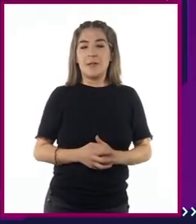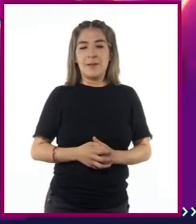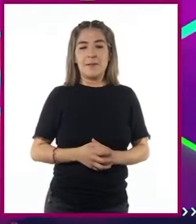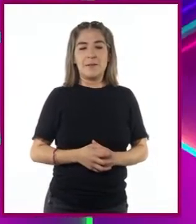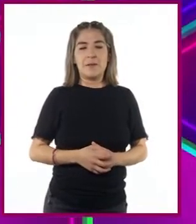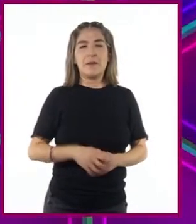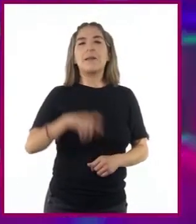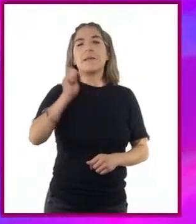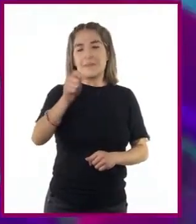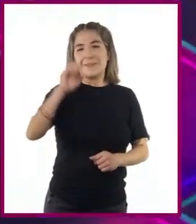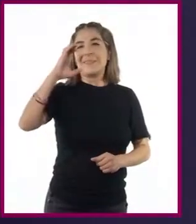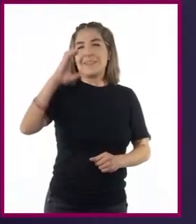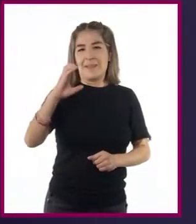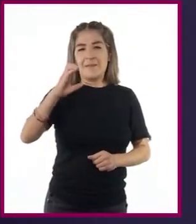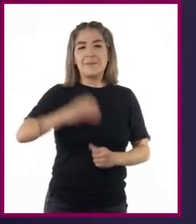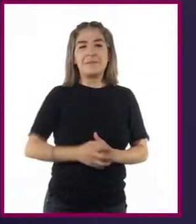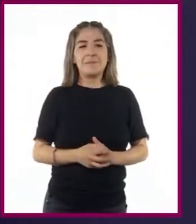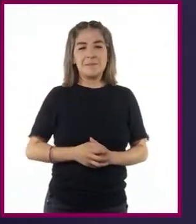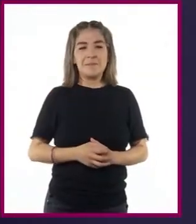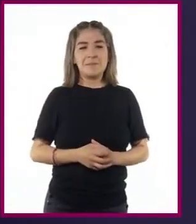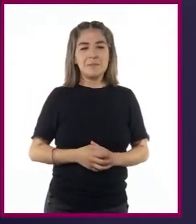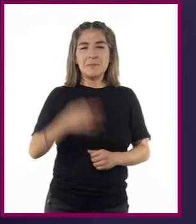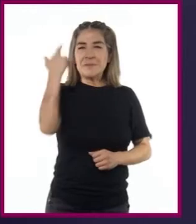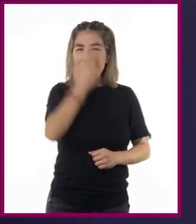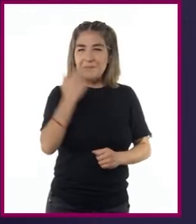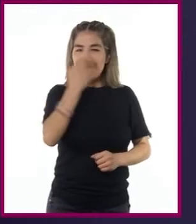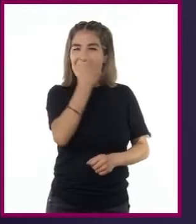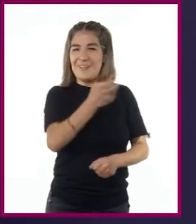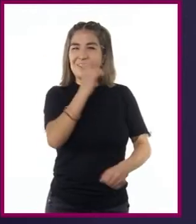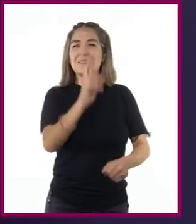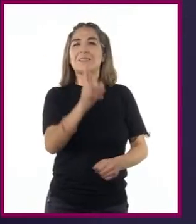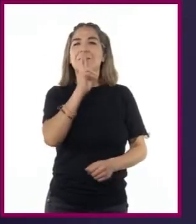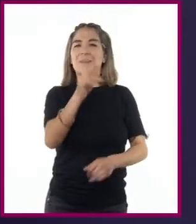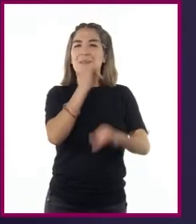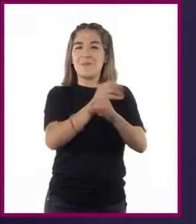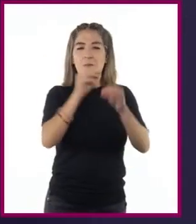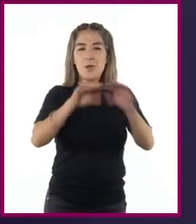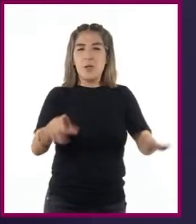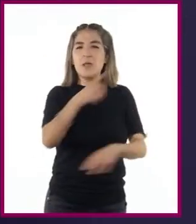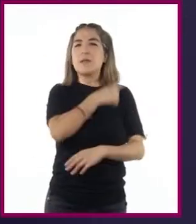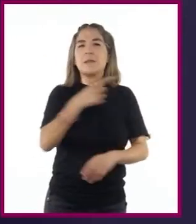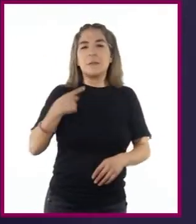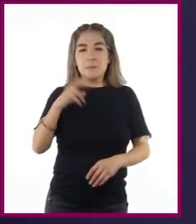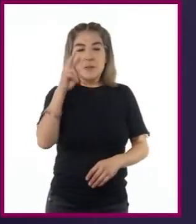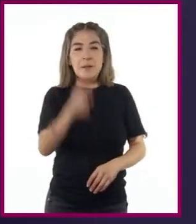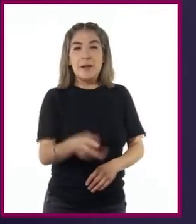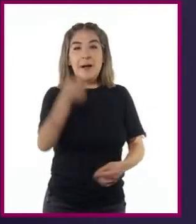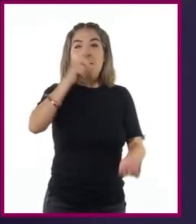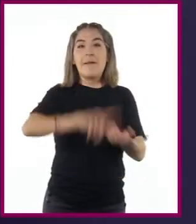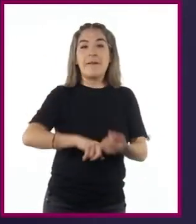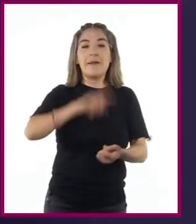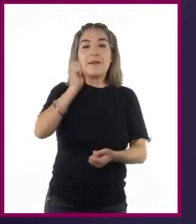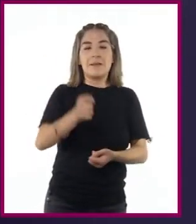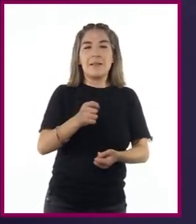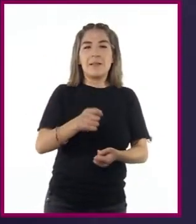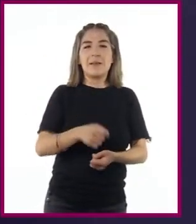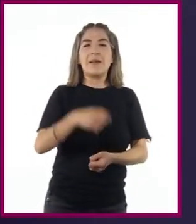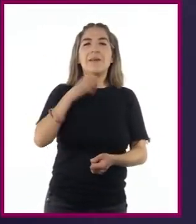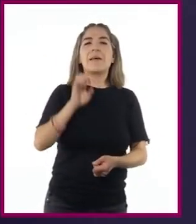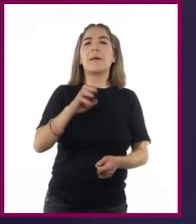el inciso C. analizando los resultados, se observa que se trata de la terna